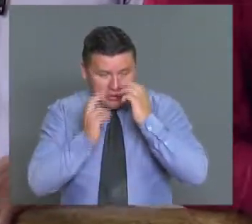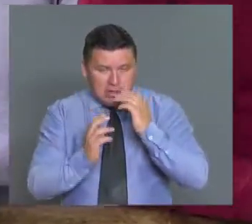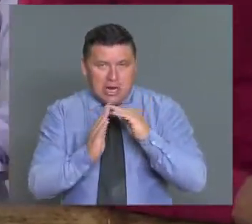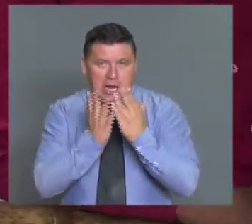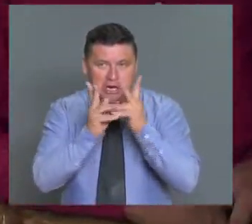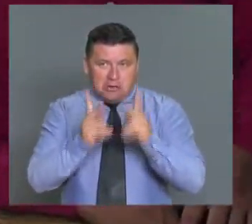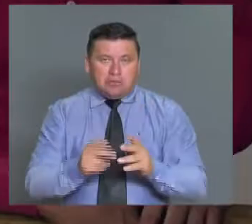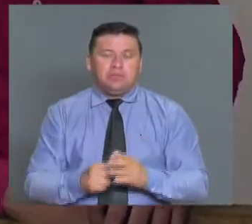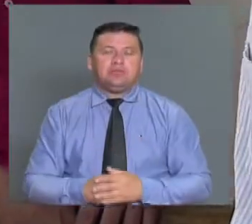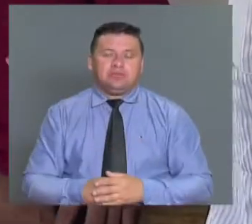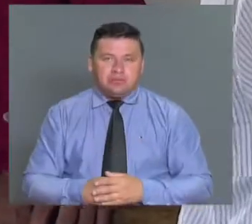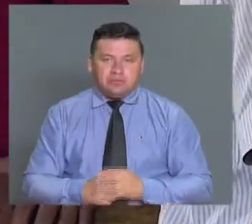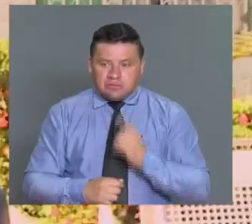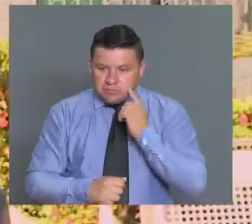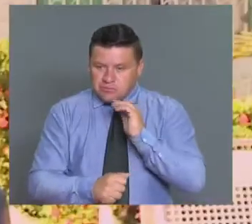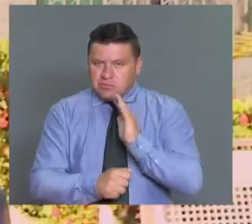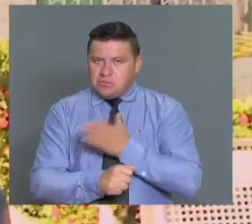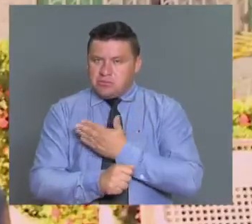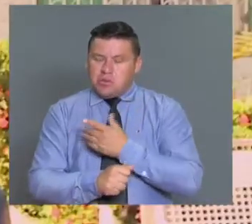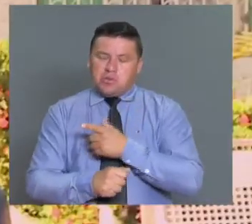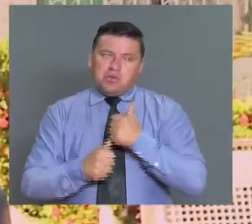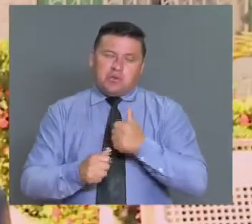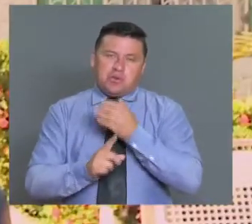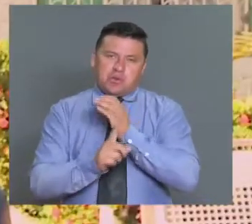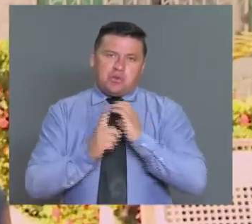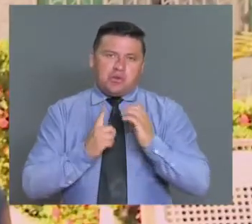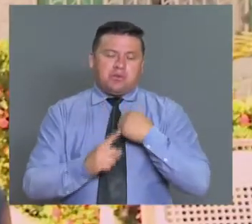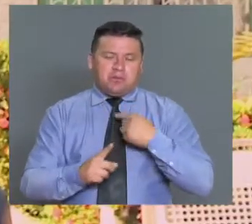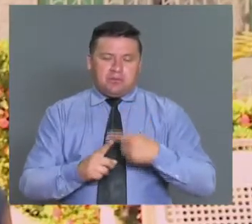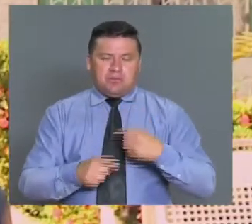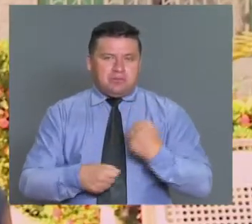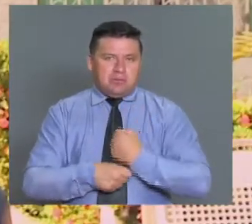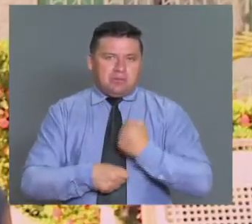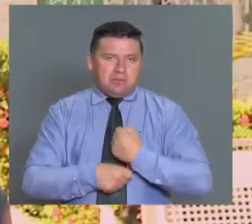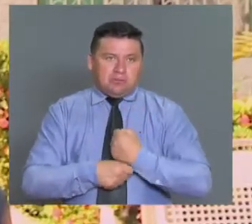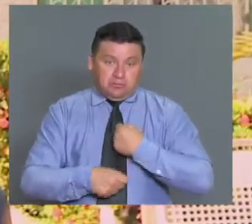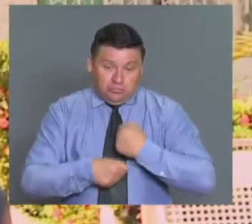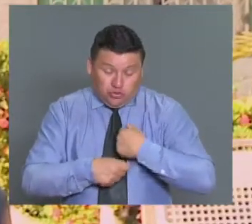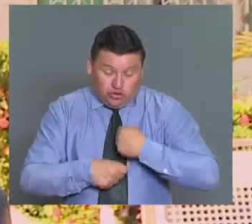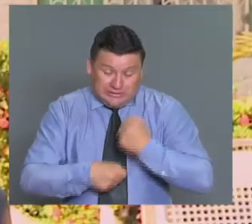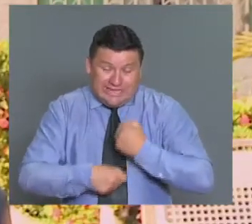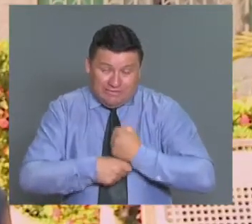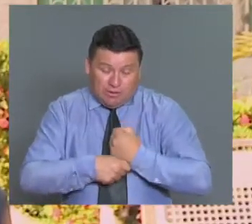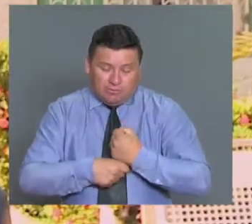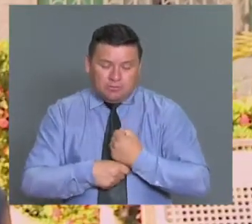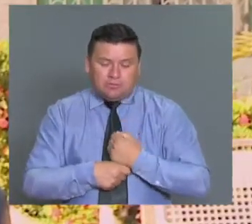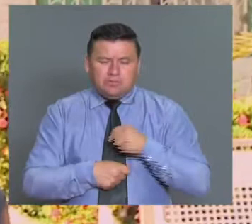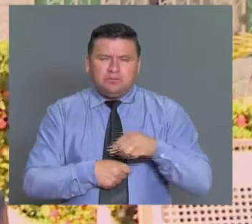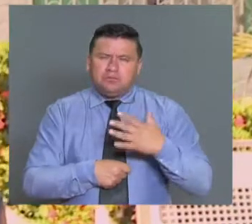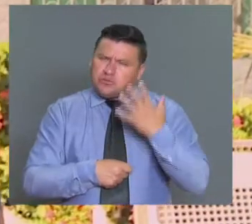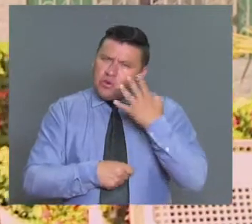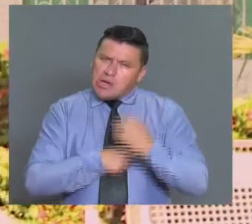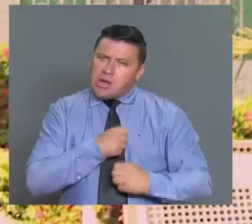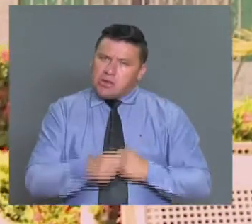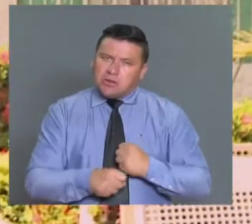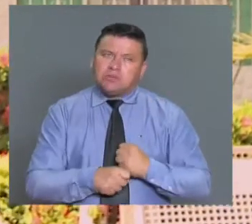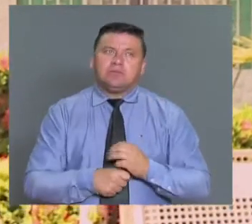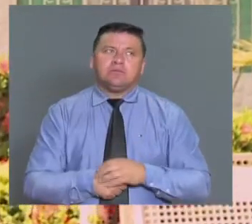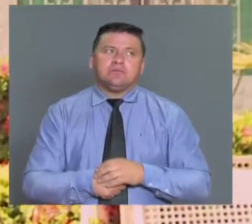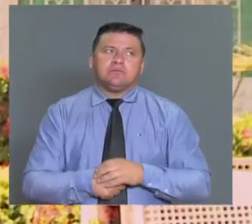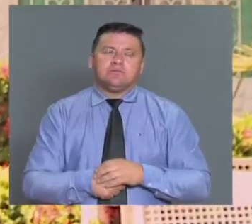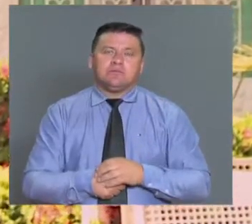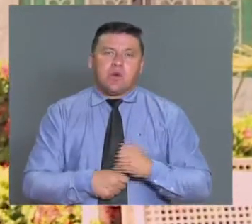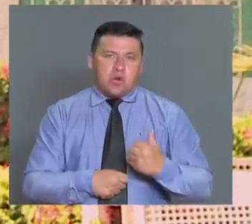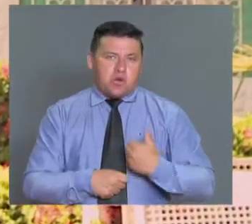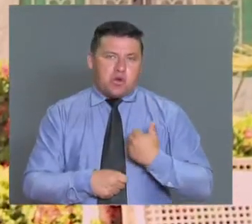alumnos. Ese grupo musical es el grupo base de la Casa de Cultura. Hemos estado trabajando más o menos sobre unos 4 años, ¿sí? Con